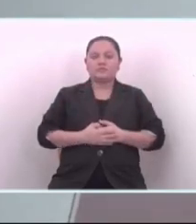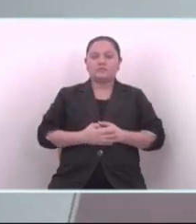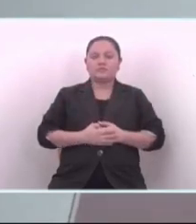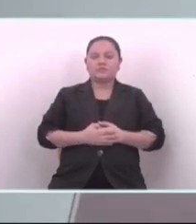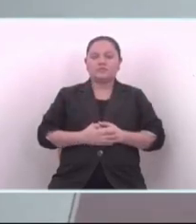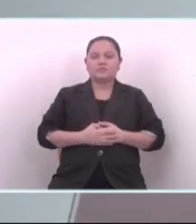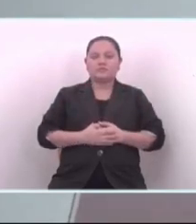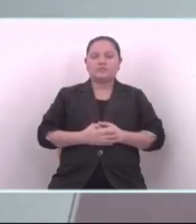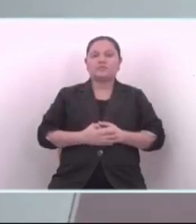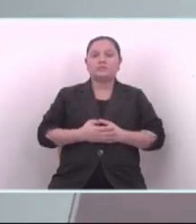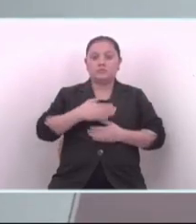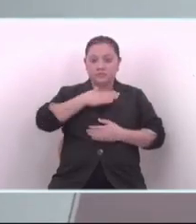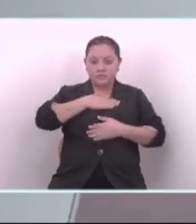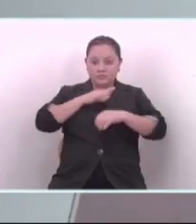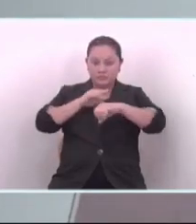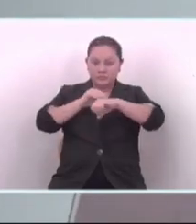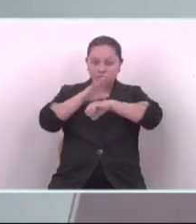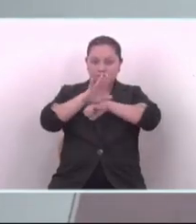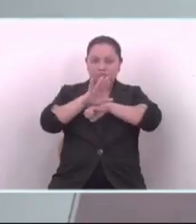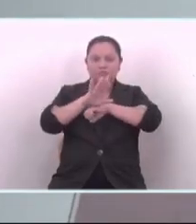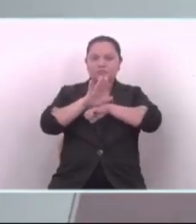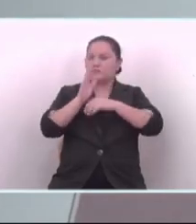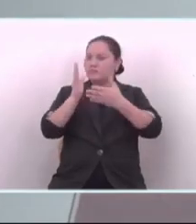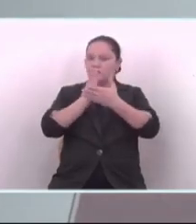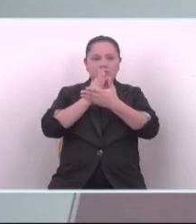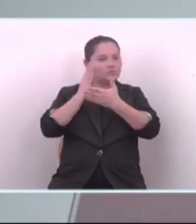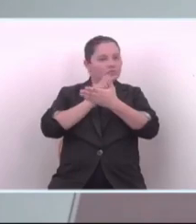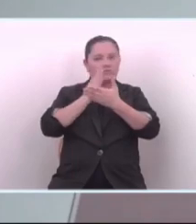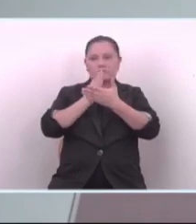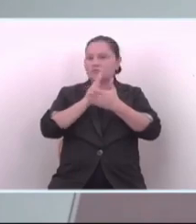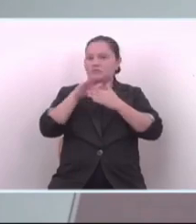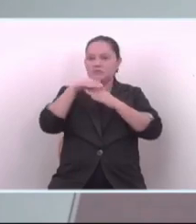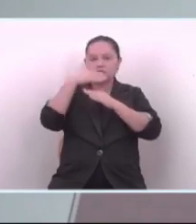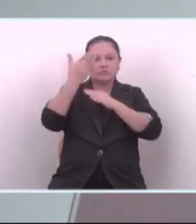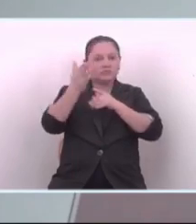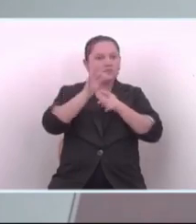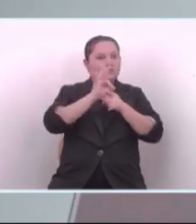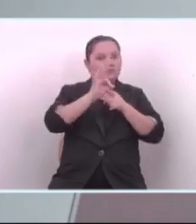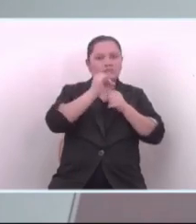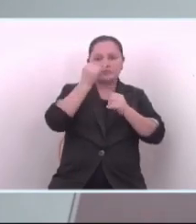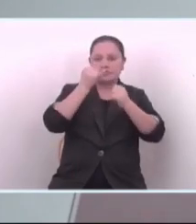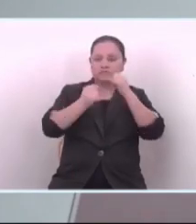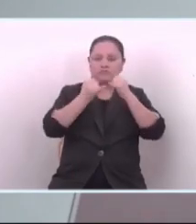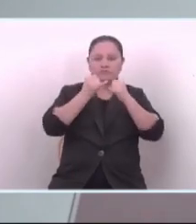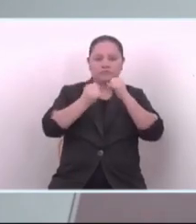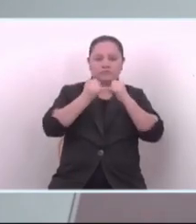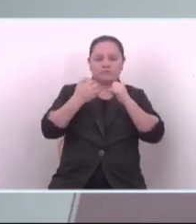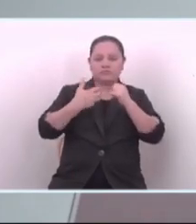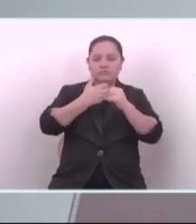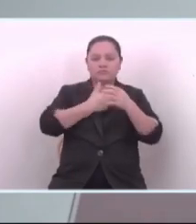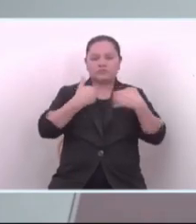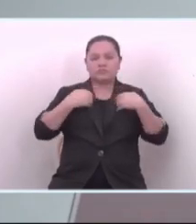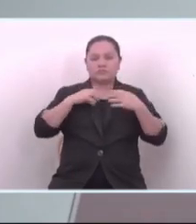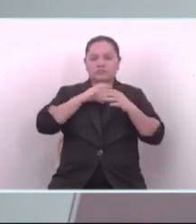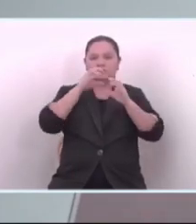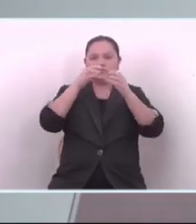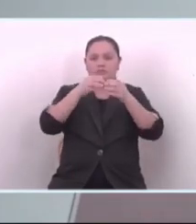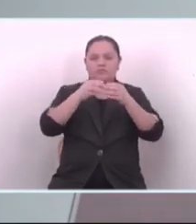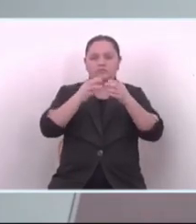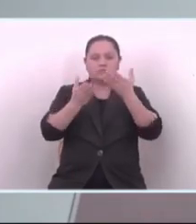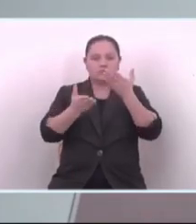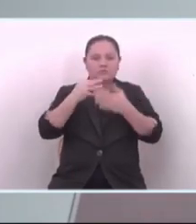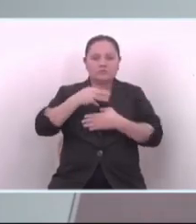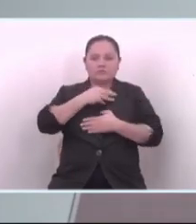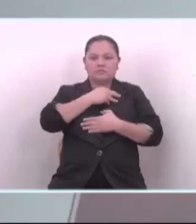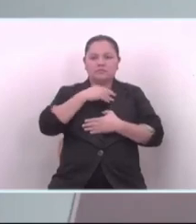porque si yo se lo paso ahorita, va a estudiar algo que en su momento no va a ser el último detalle que vamos a tener como comisión, y no voy a hacer que un